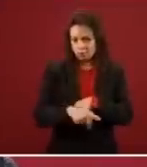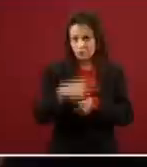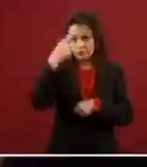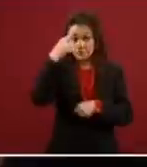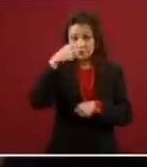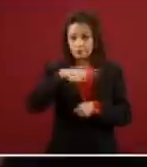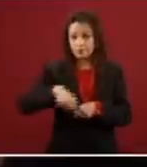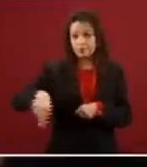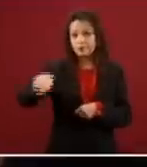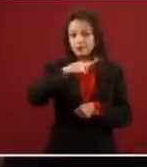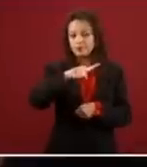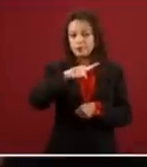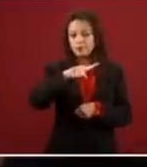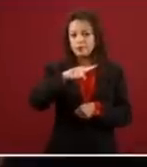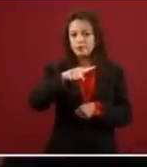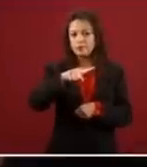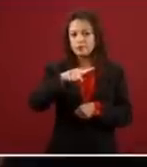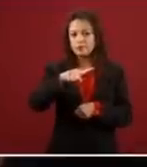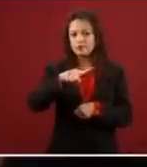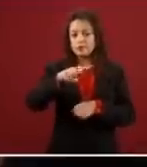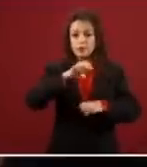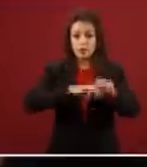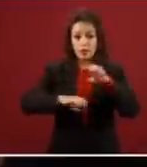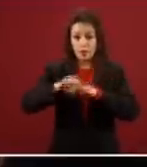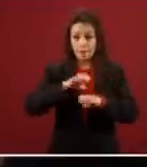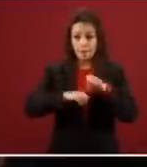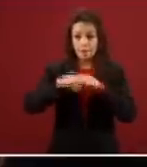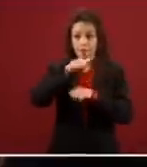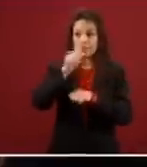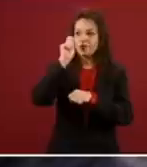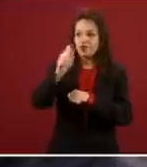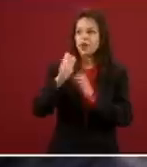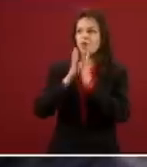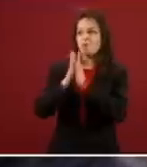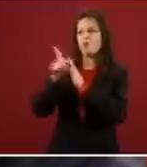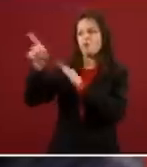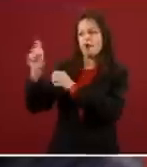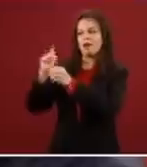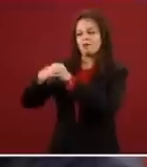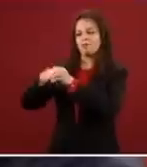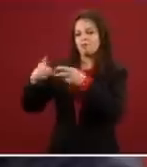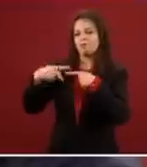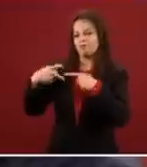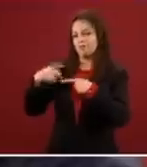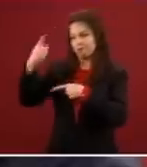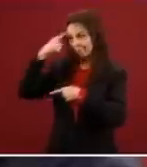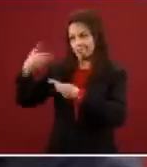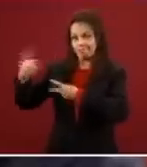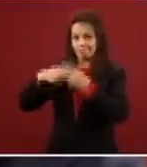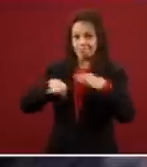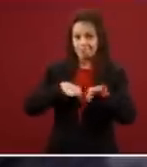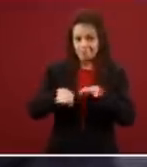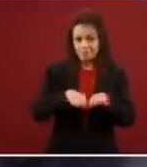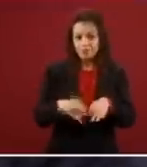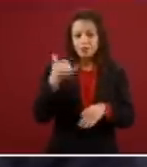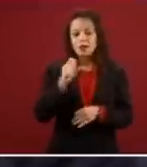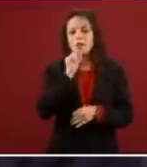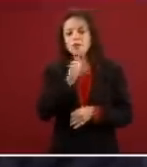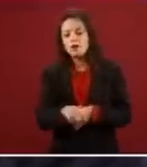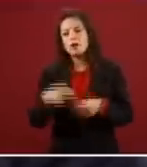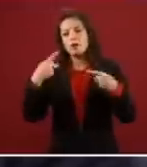que contratan el servicio de outsourcing como las empresas que prestan el servicio de